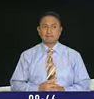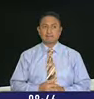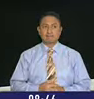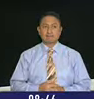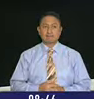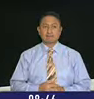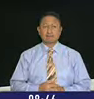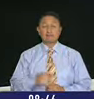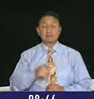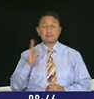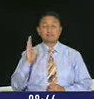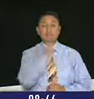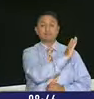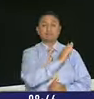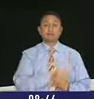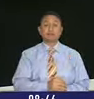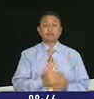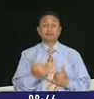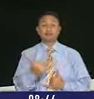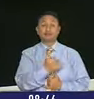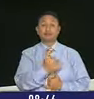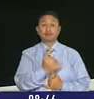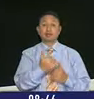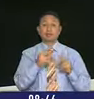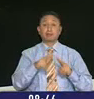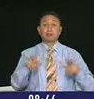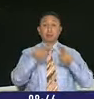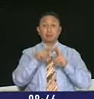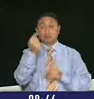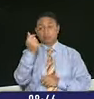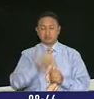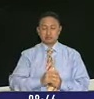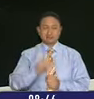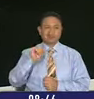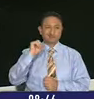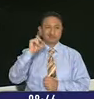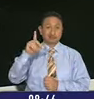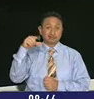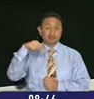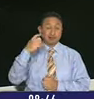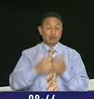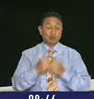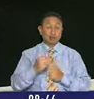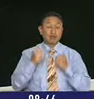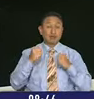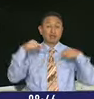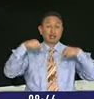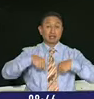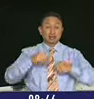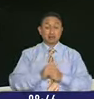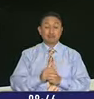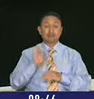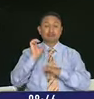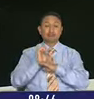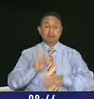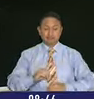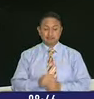Cambiamos de tema. La especulación se ha convertido a lo largo de la historia en uno de los problemas más graves y recurrentes en